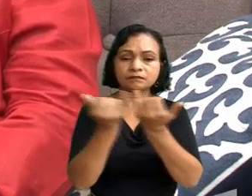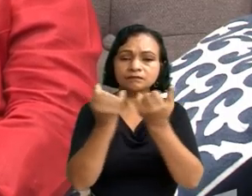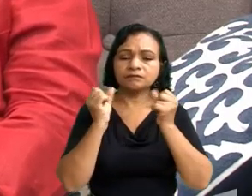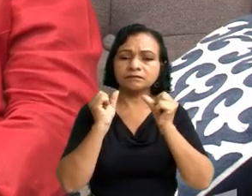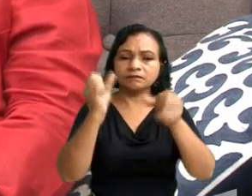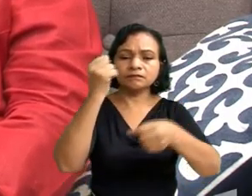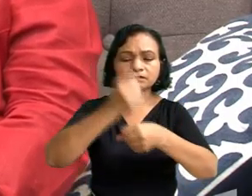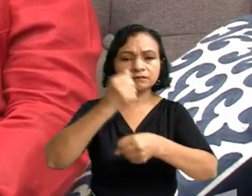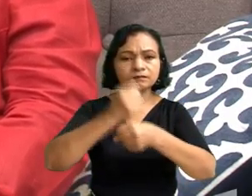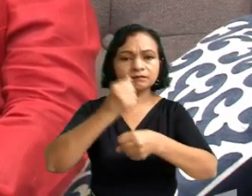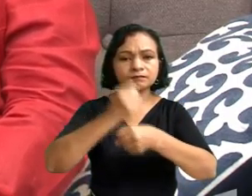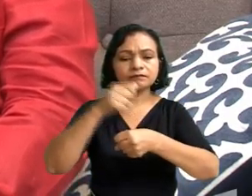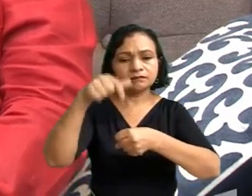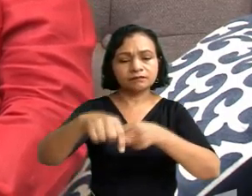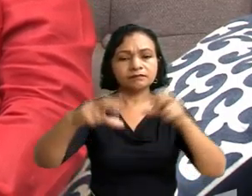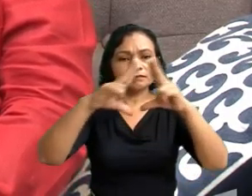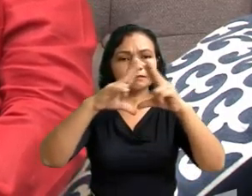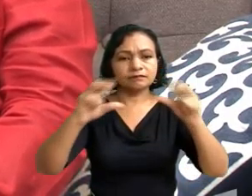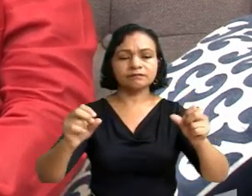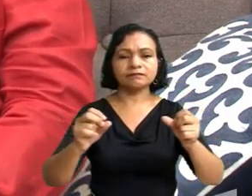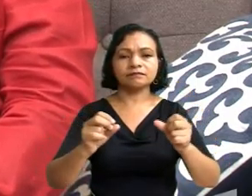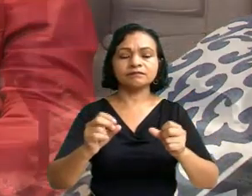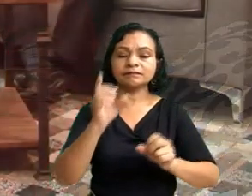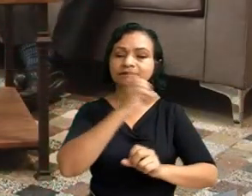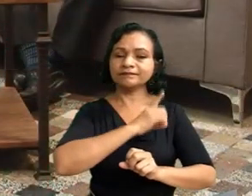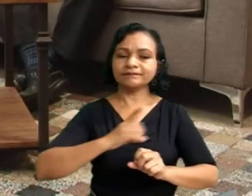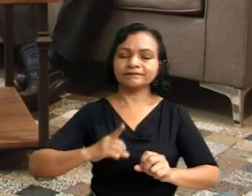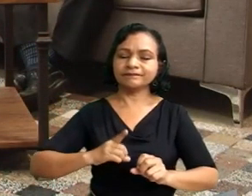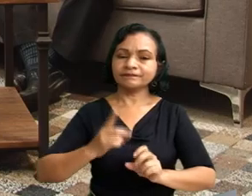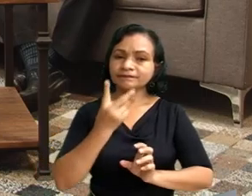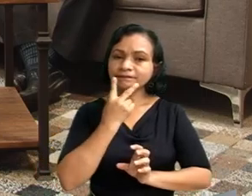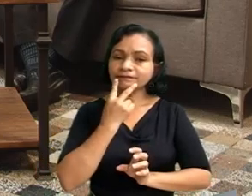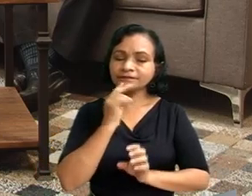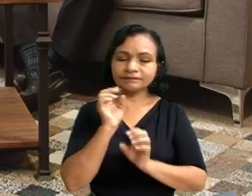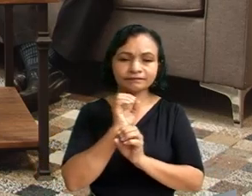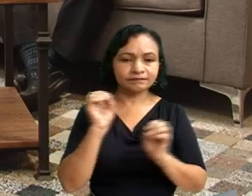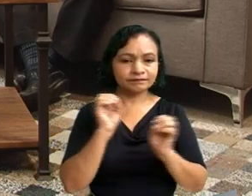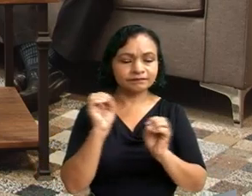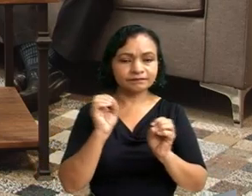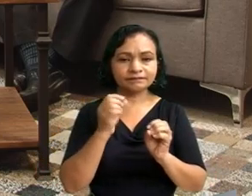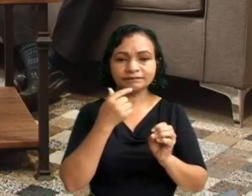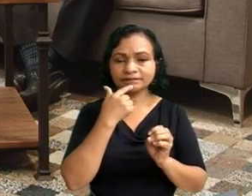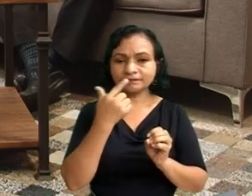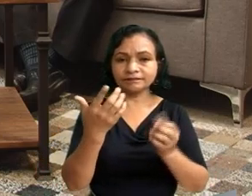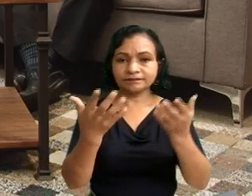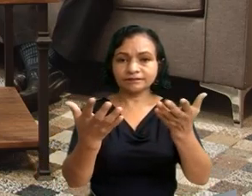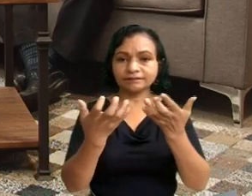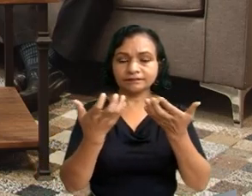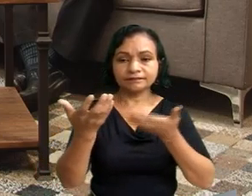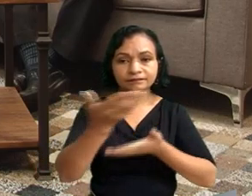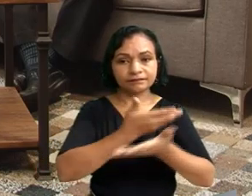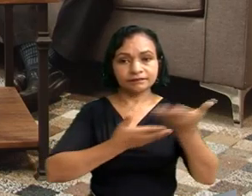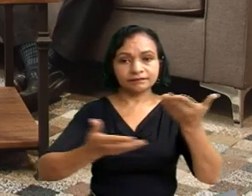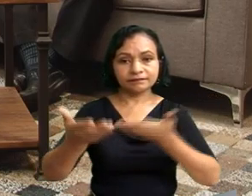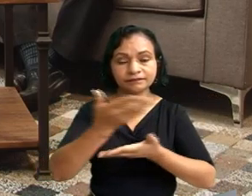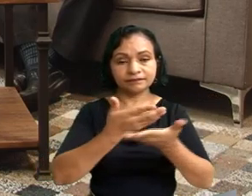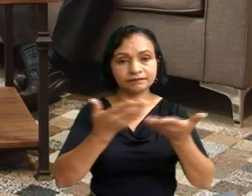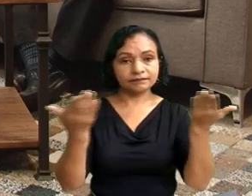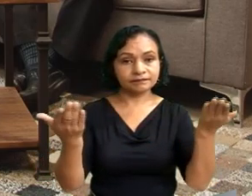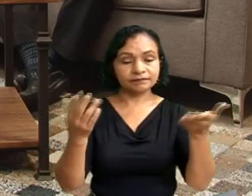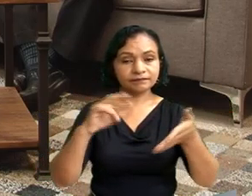seguir trabajando en este país disfrutado de mi parte no tengo ninguna otra pregunta más no sé 7 quisiera compartir a partir de lo que